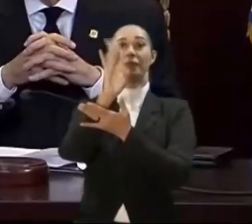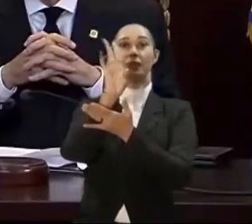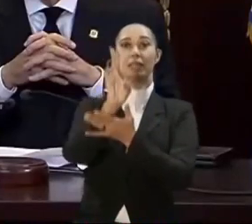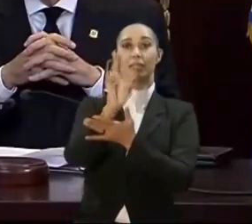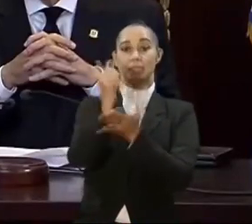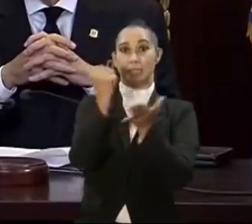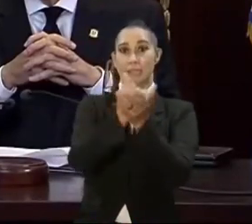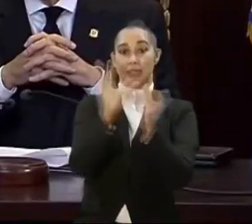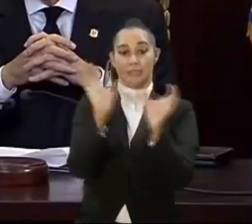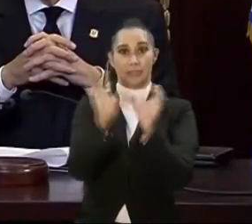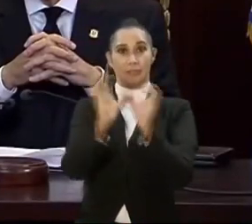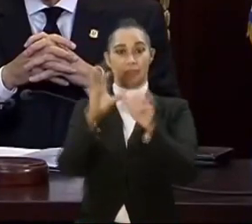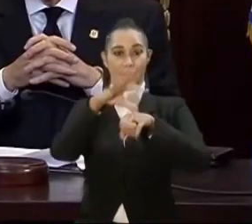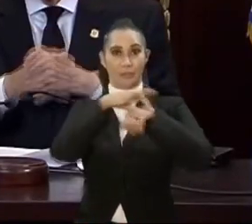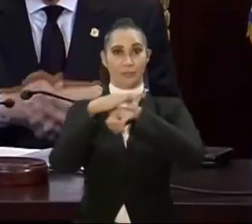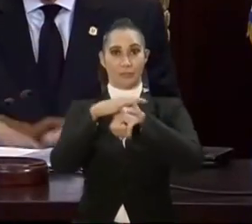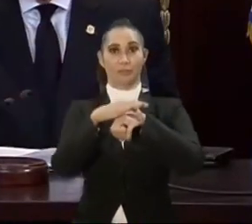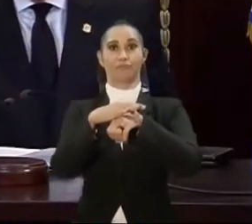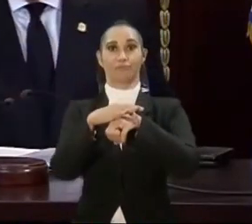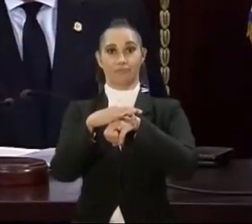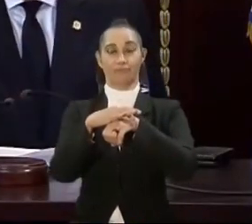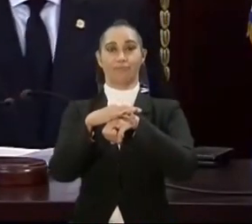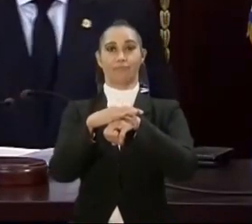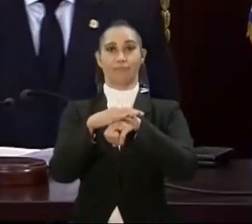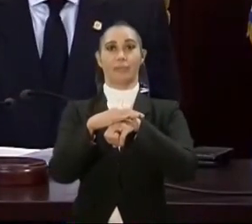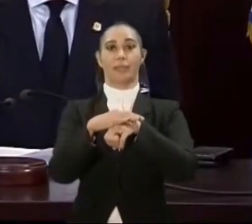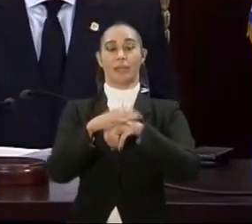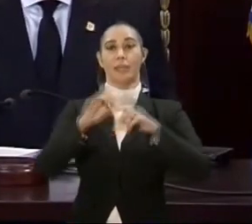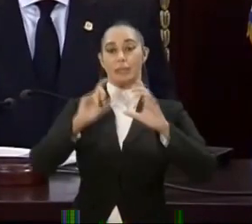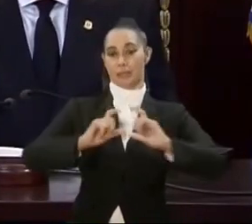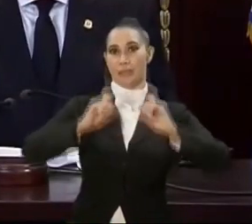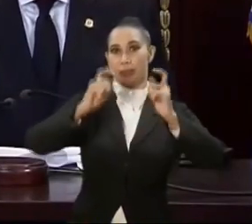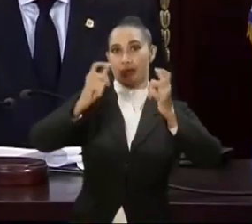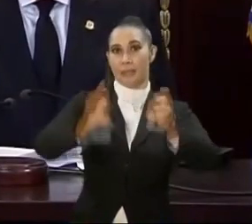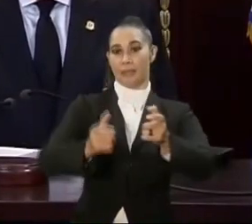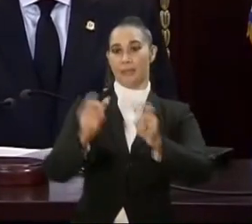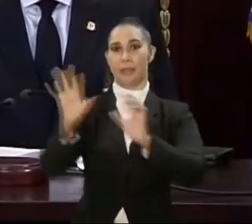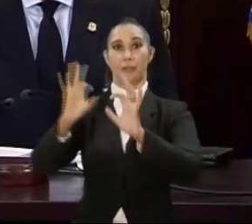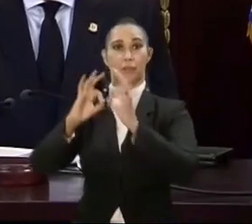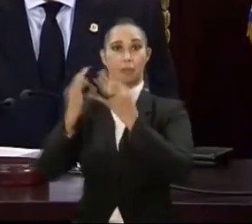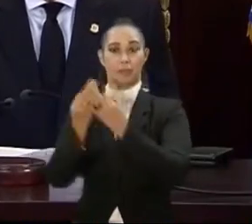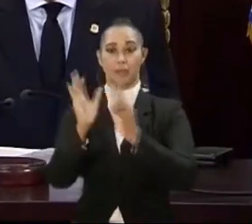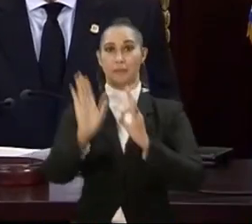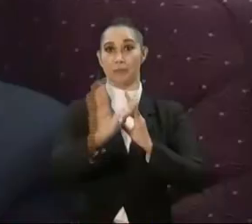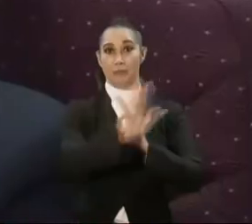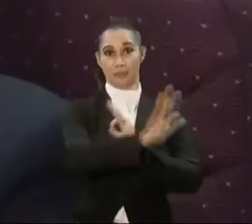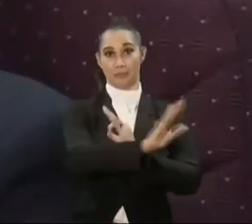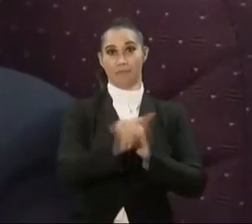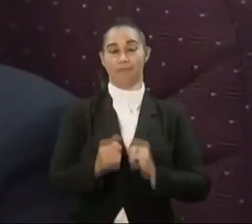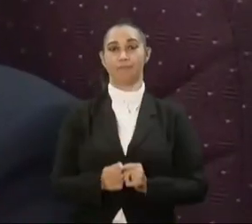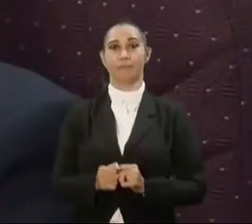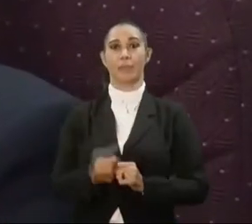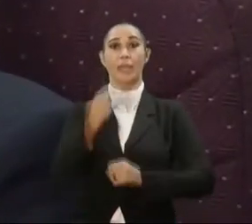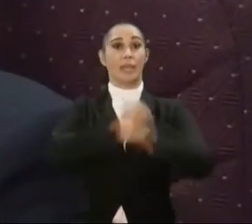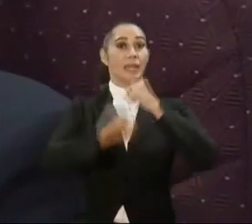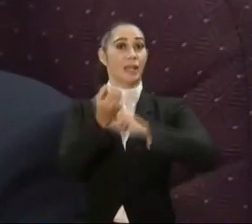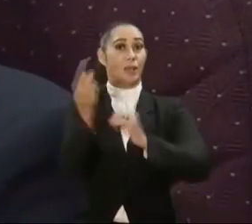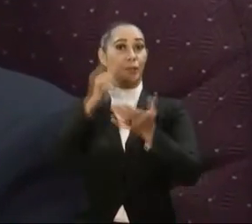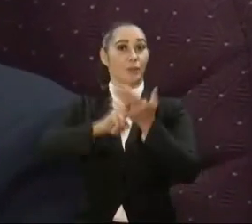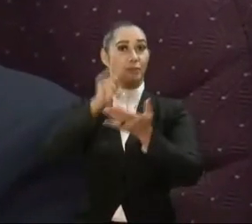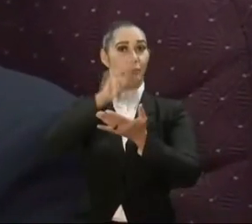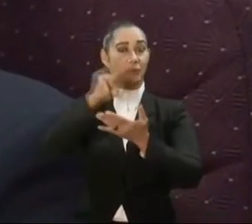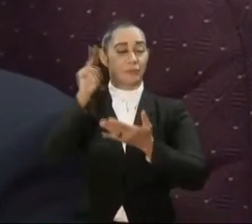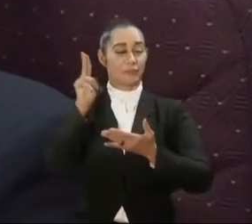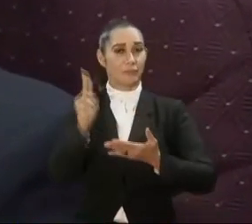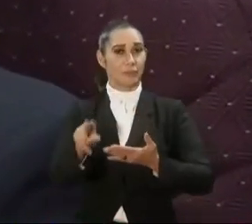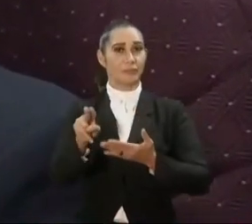8.627 certificados de títulos emitidos y entregados a cada familia en Consuelo. En el año